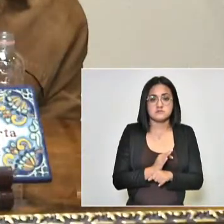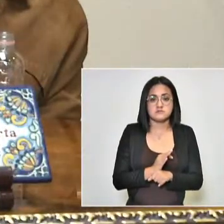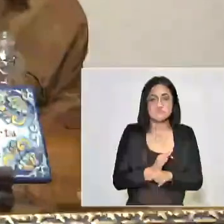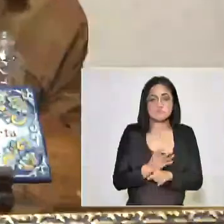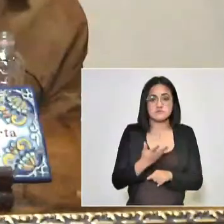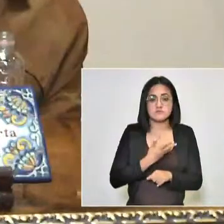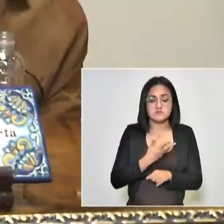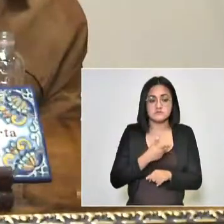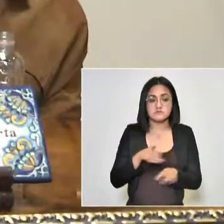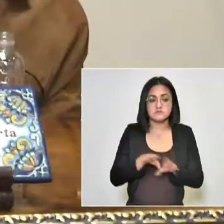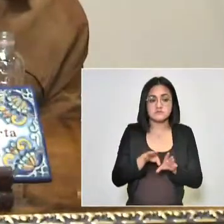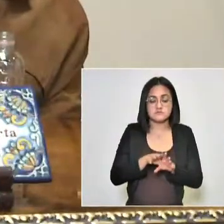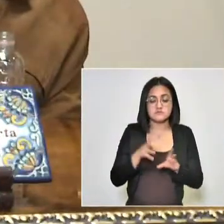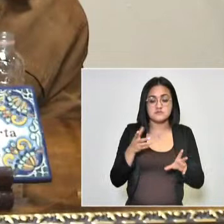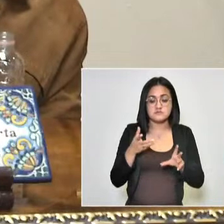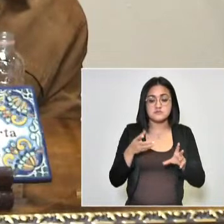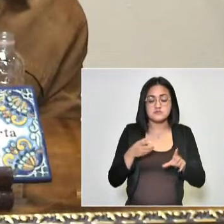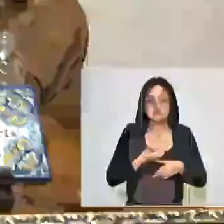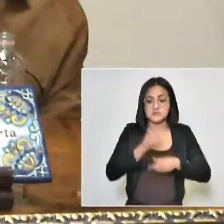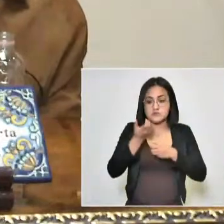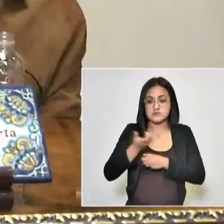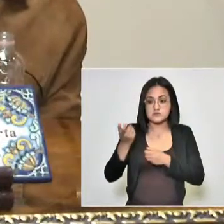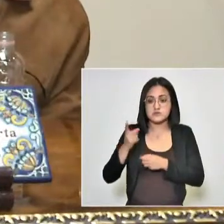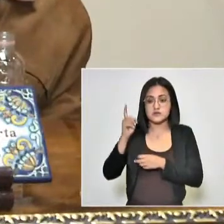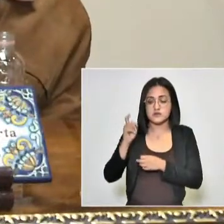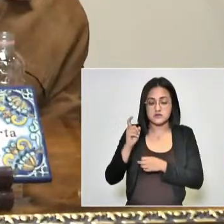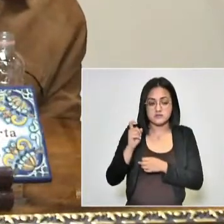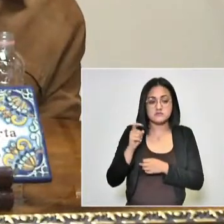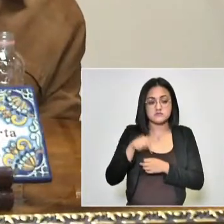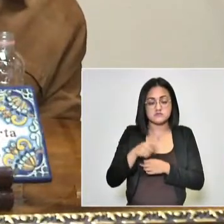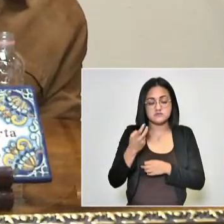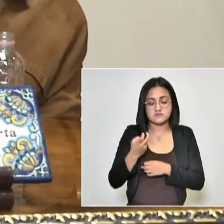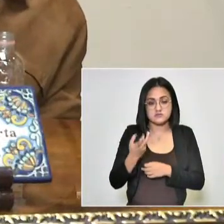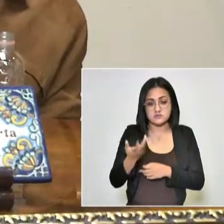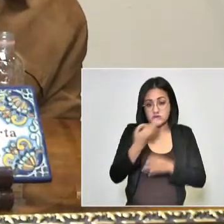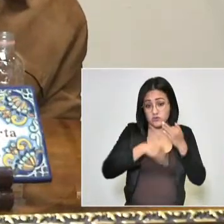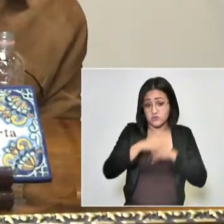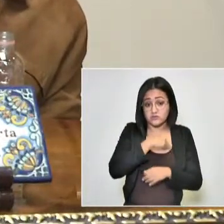tienen una pipa y una bomba, en todos.